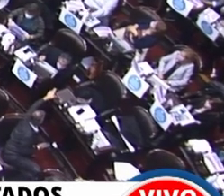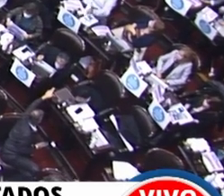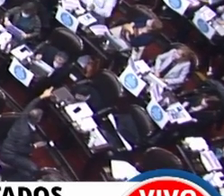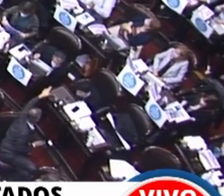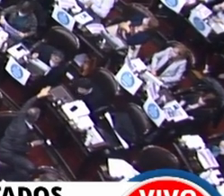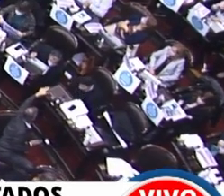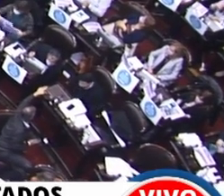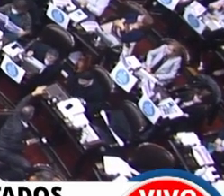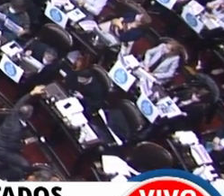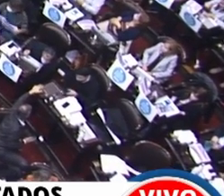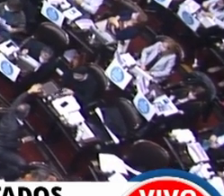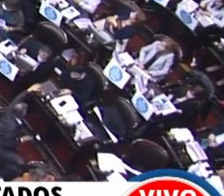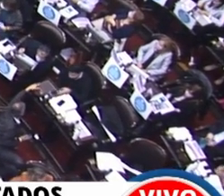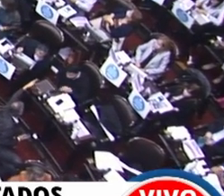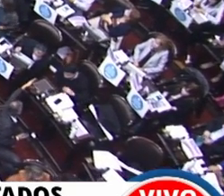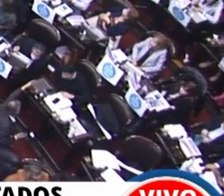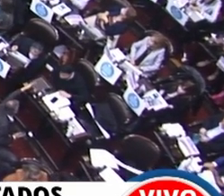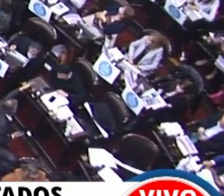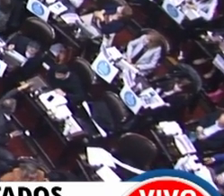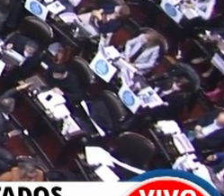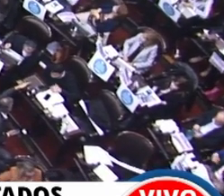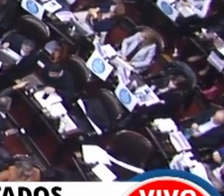lección para mí